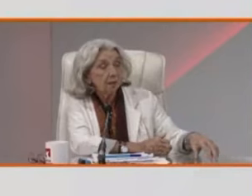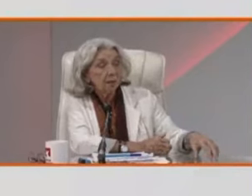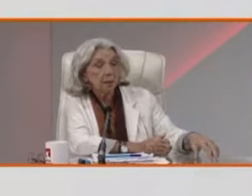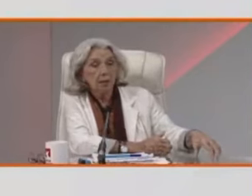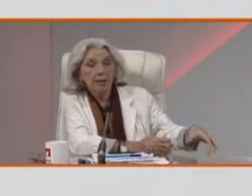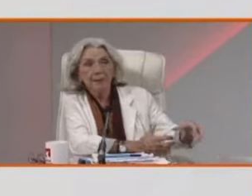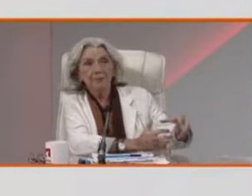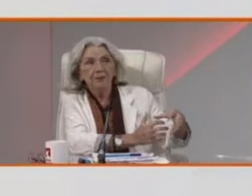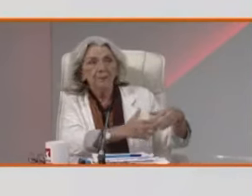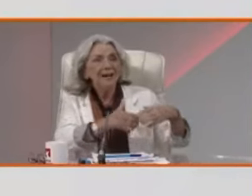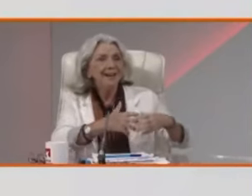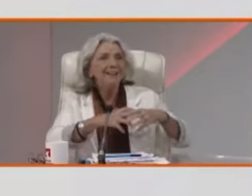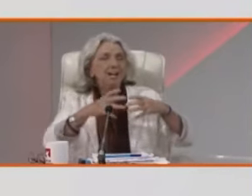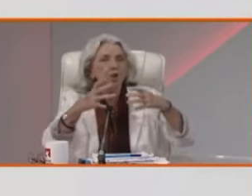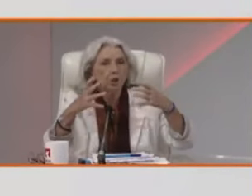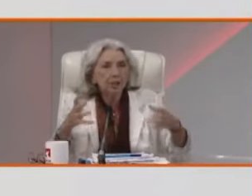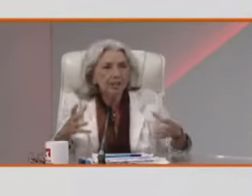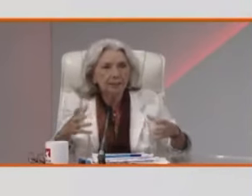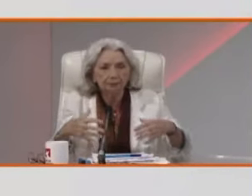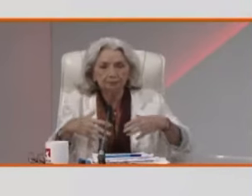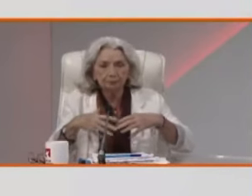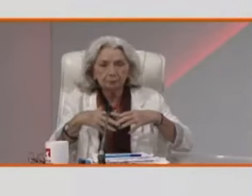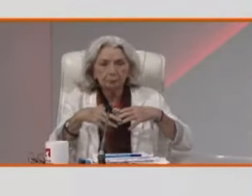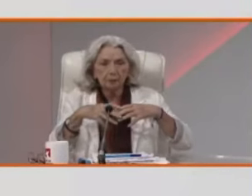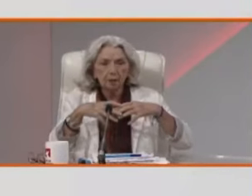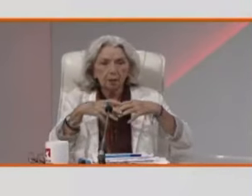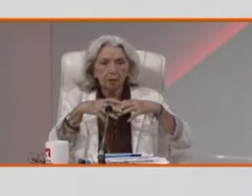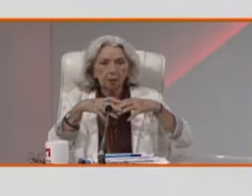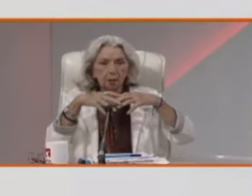puede, más allá de que ellos quieran